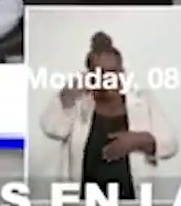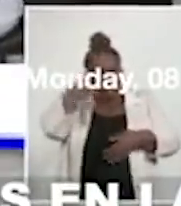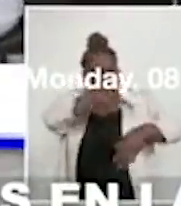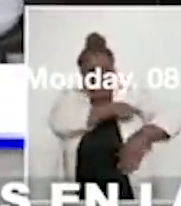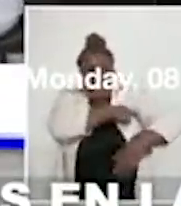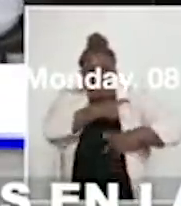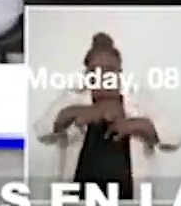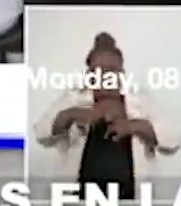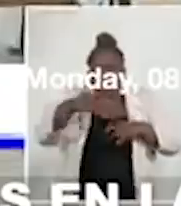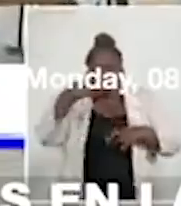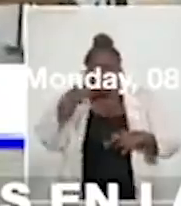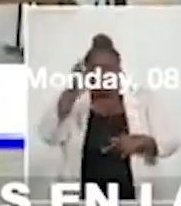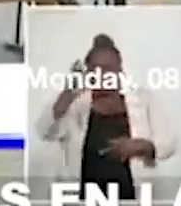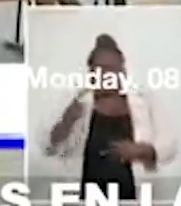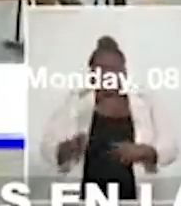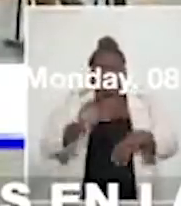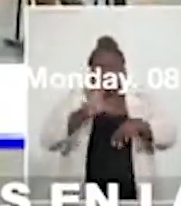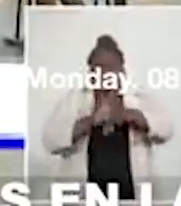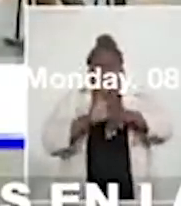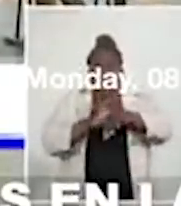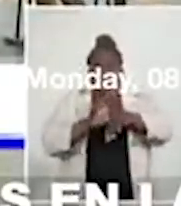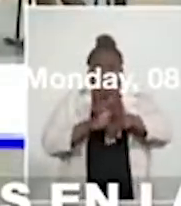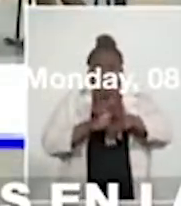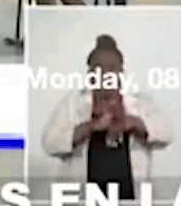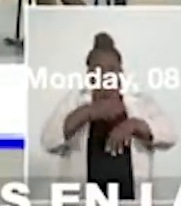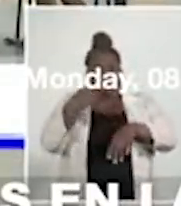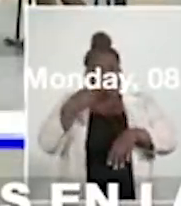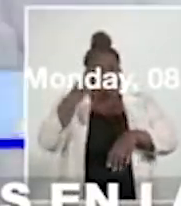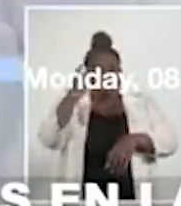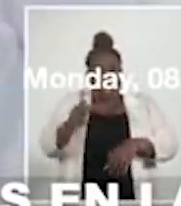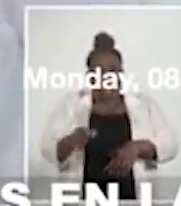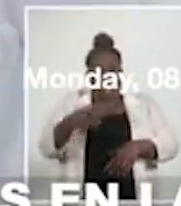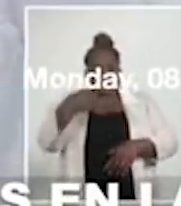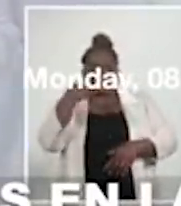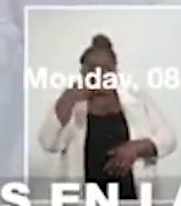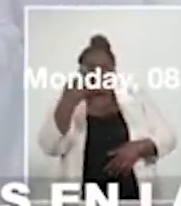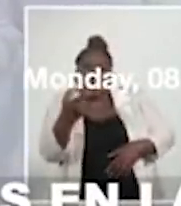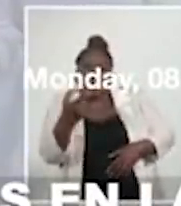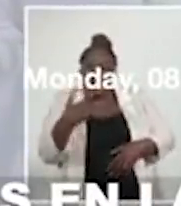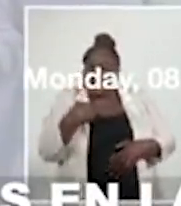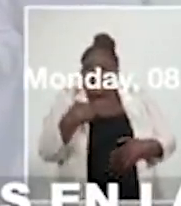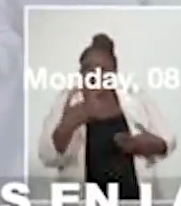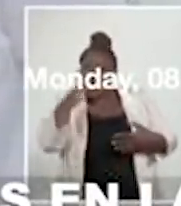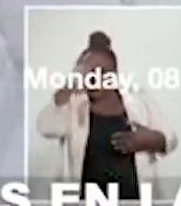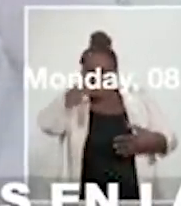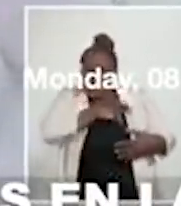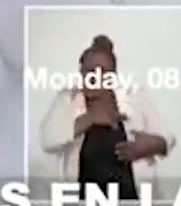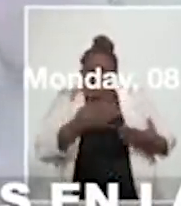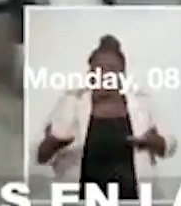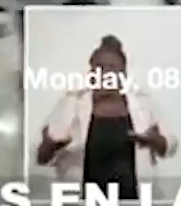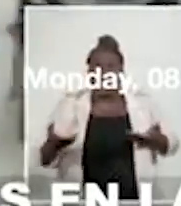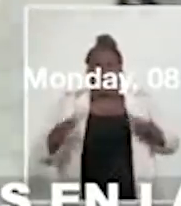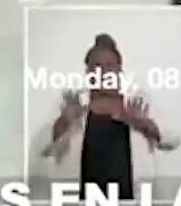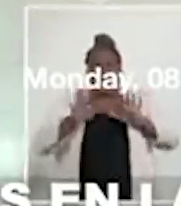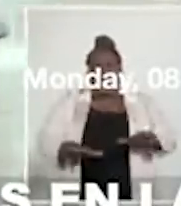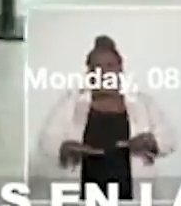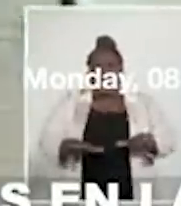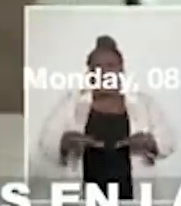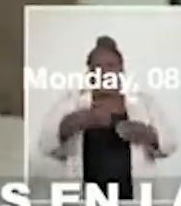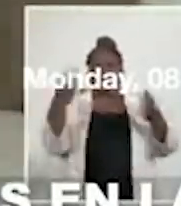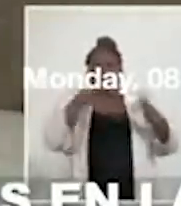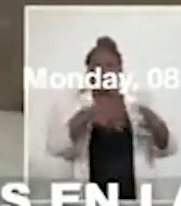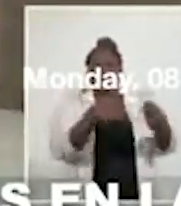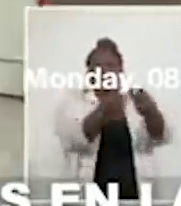no se puede salir dice henry cerró y yo trabajo aquí en el aeropuerto están saliendo si hemos dicho que funcionan los vuelos lo que no